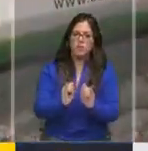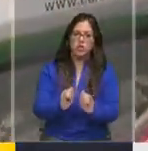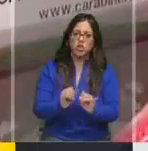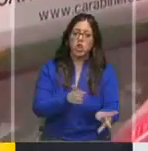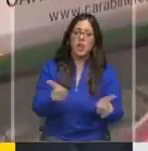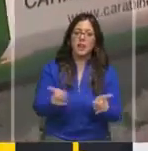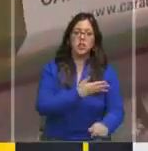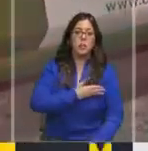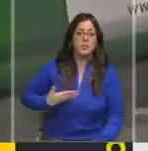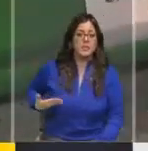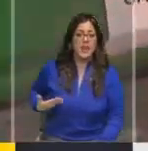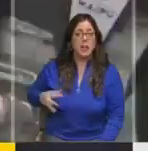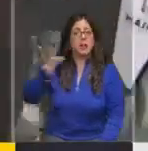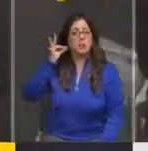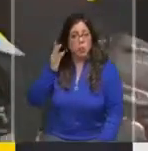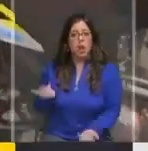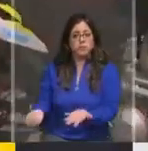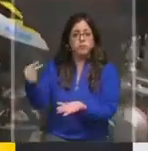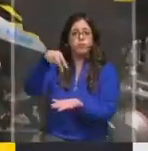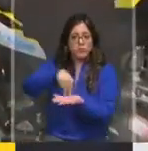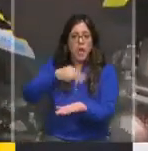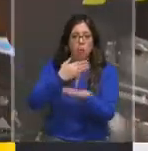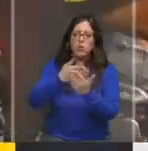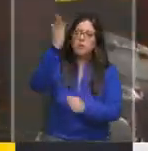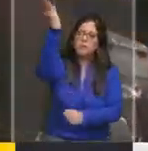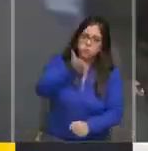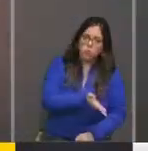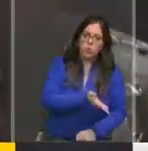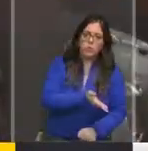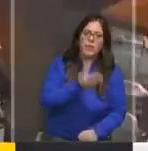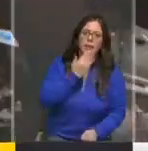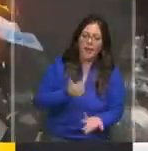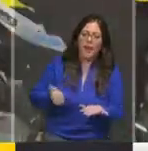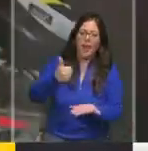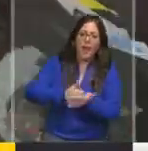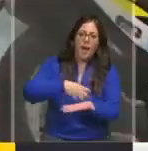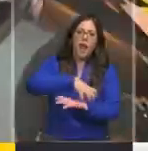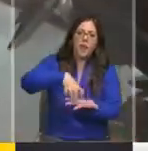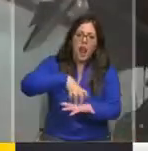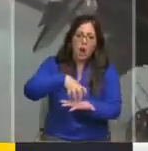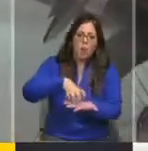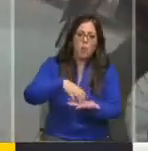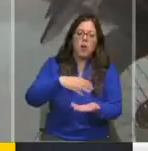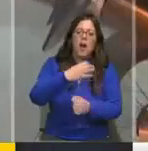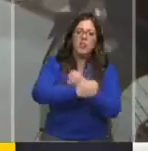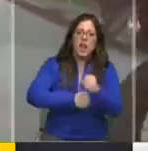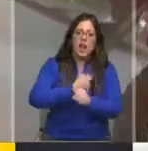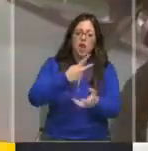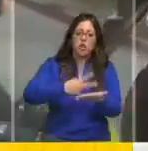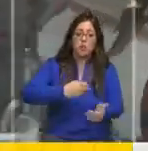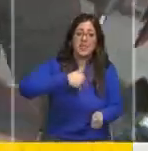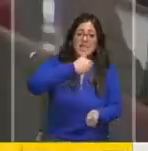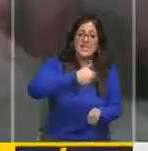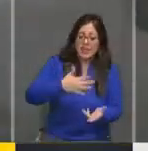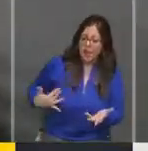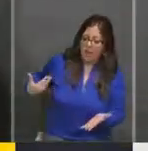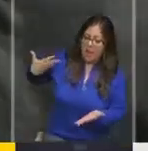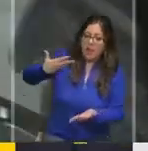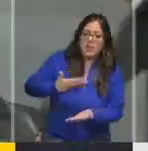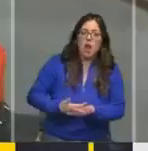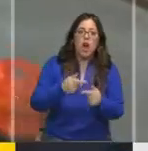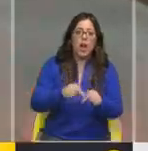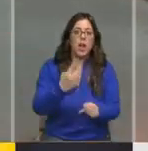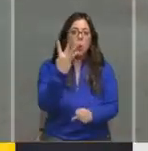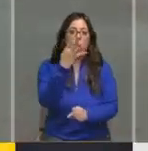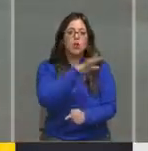delegación presidencial, la delegada estuvo presente en el momento de la clausura, además, por supuesto, del alcalde de la comuna, desde el 2016 hasta la fecha se han producido